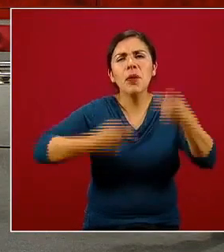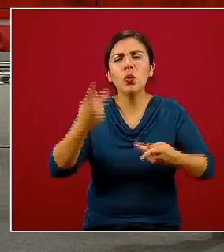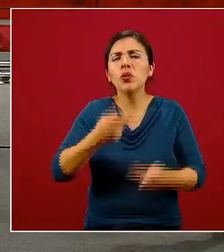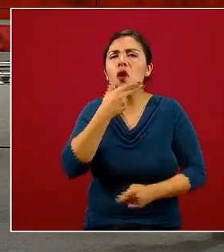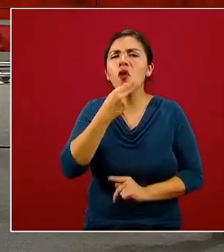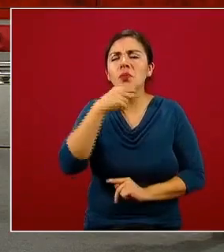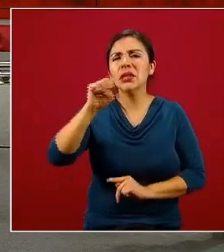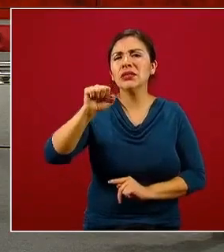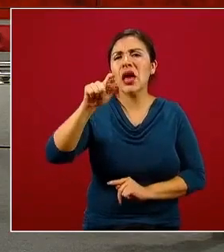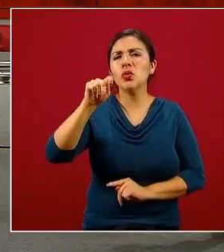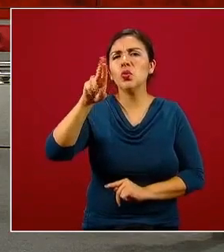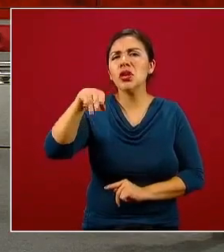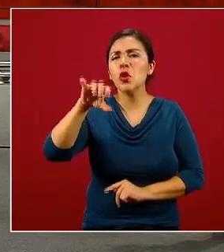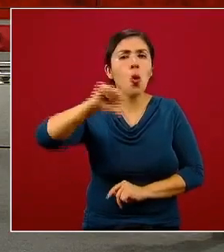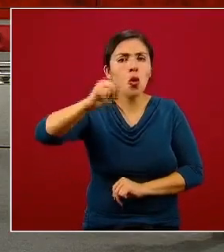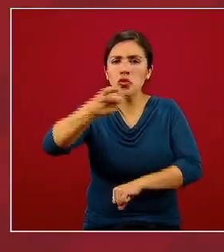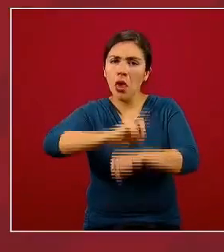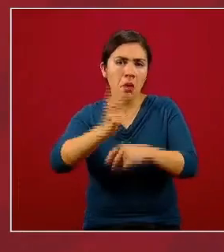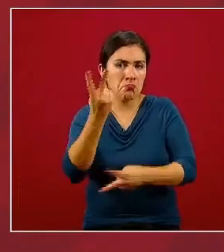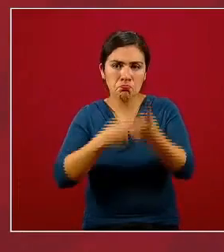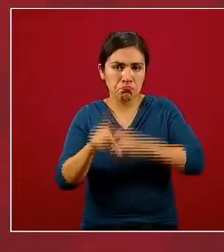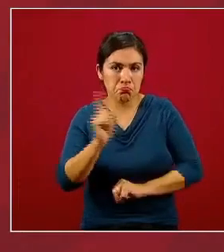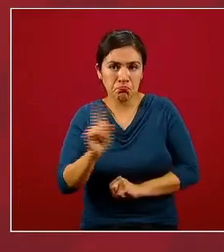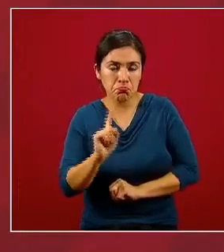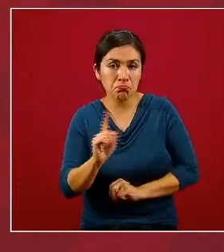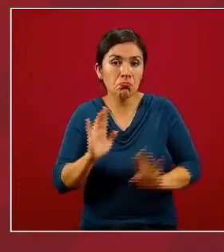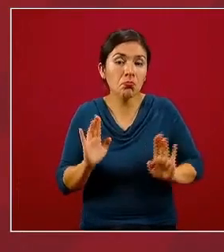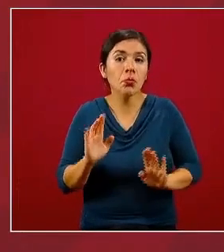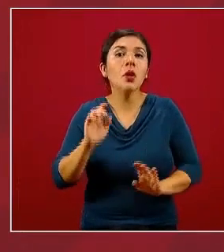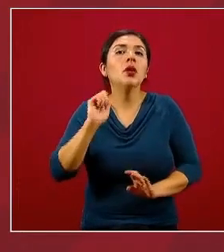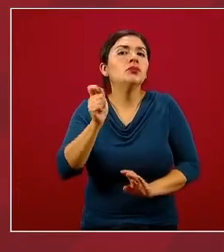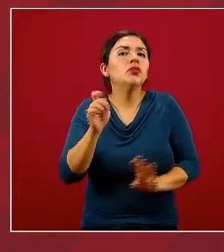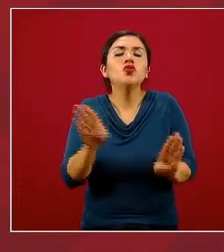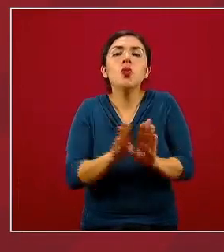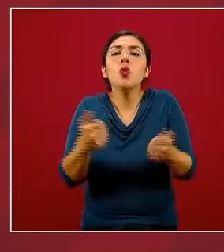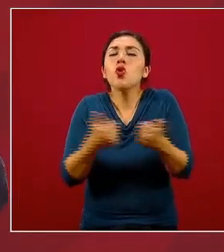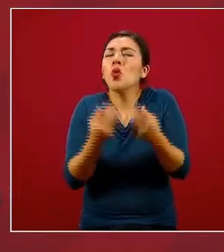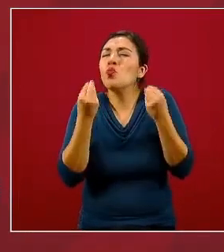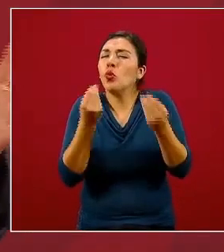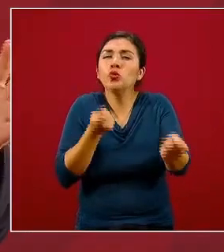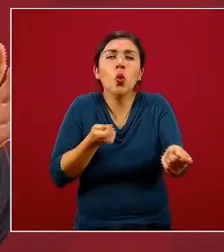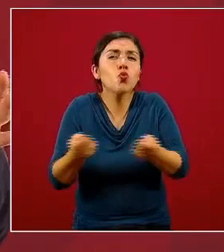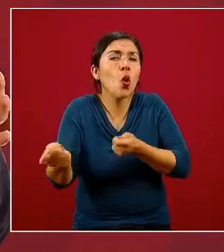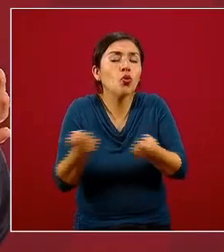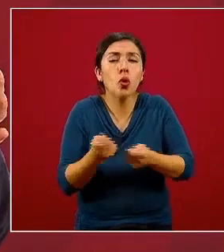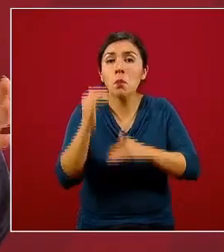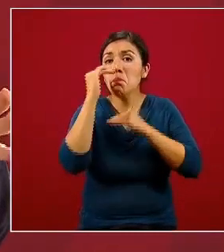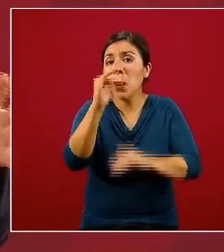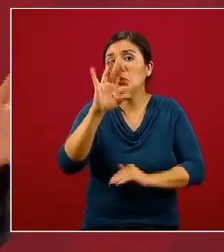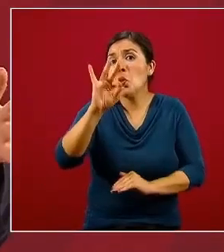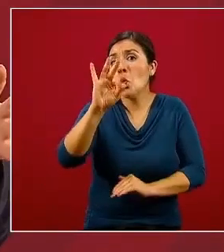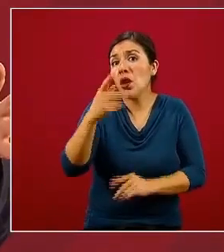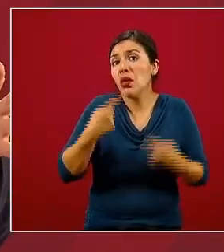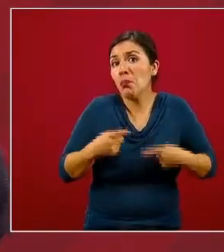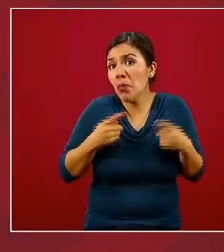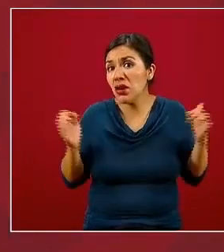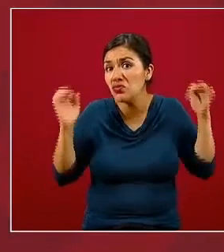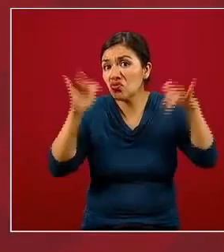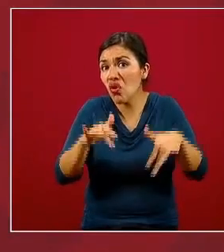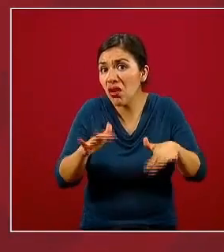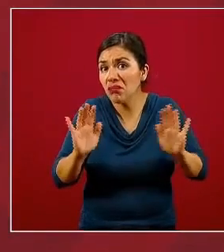que hoy no está aquí, es de manera muy controlada, 40 personas de aforo,